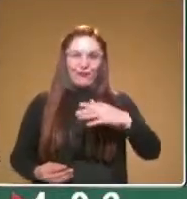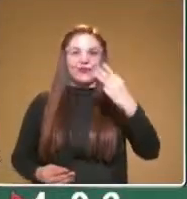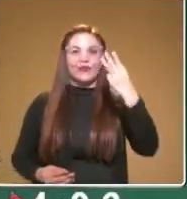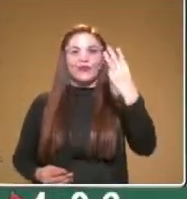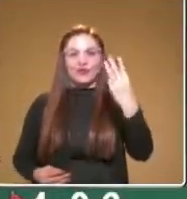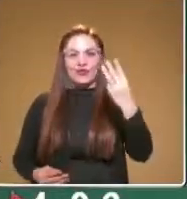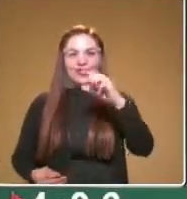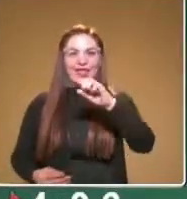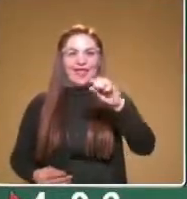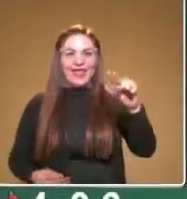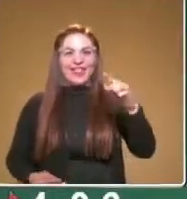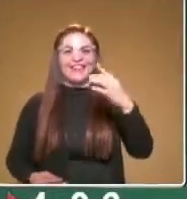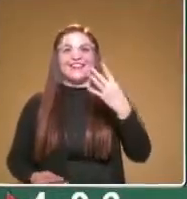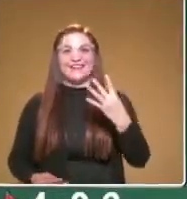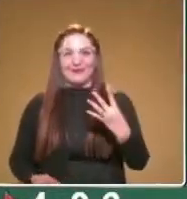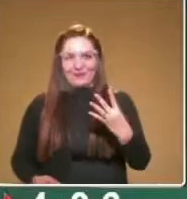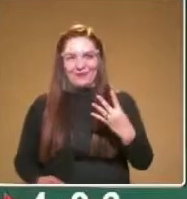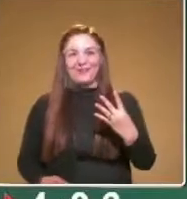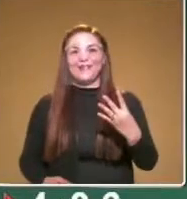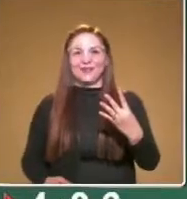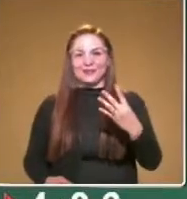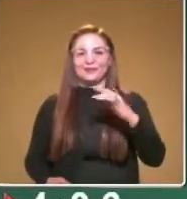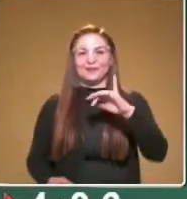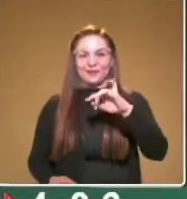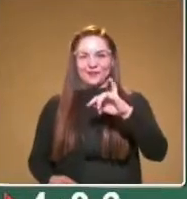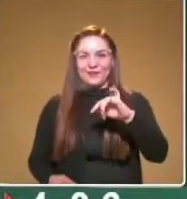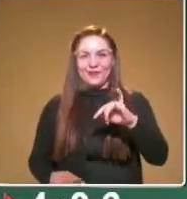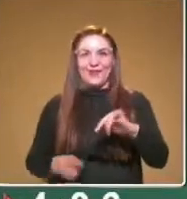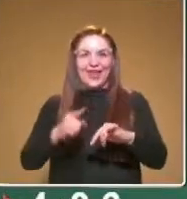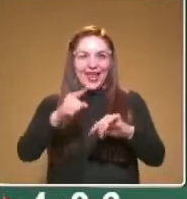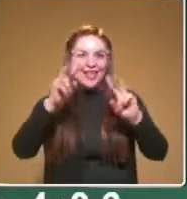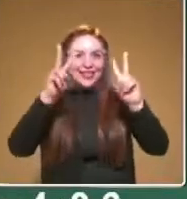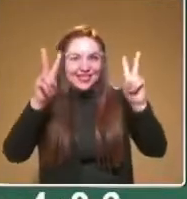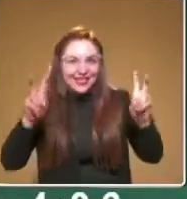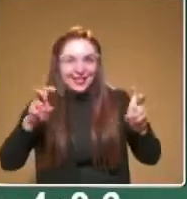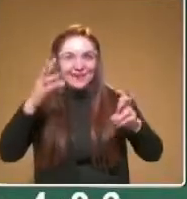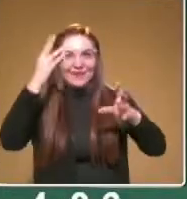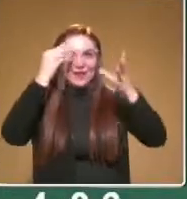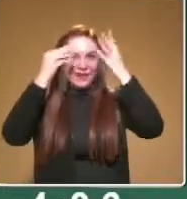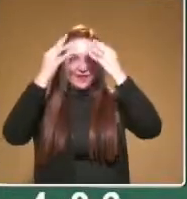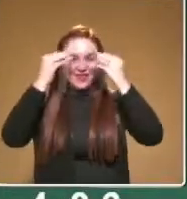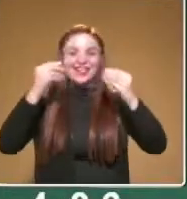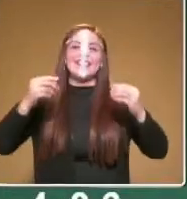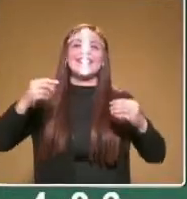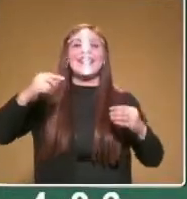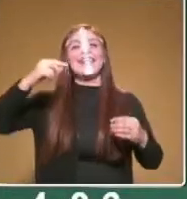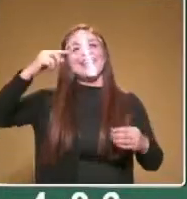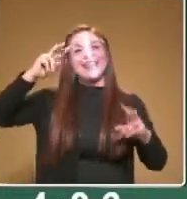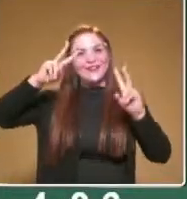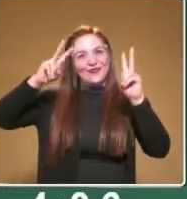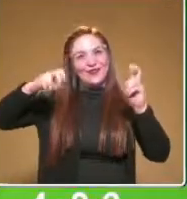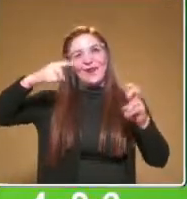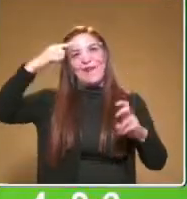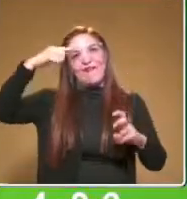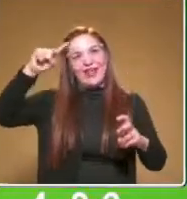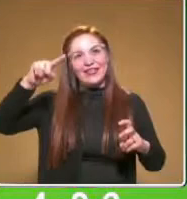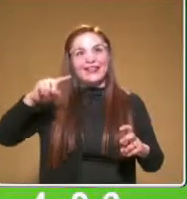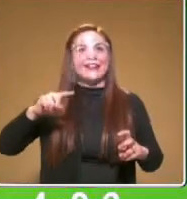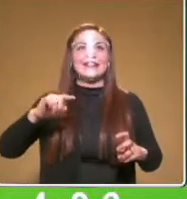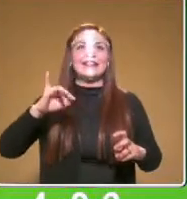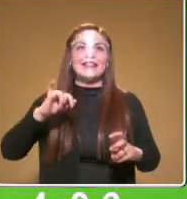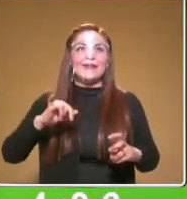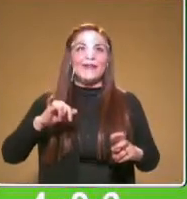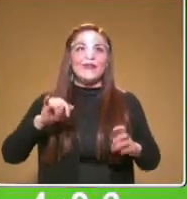viste, ya lo aprendiste este tema, porque tú decías, ay, maestra, bien fácil, voy a dibujar cuadrito por cuadrito, pero si